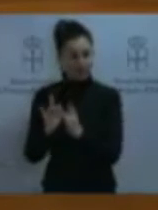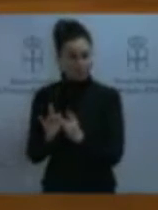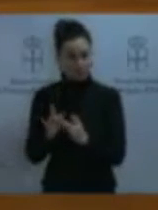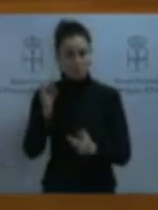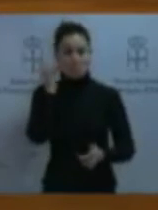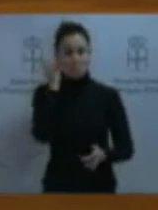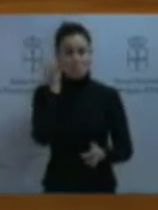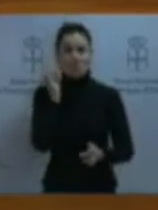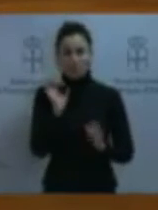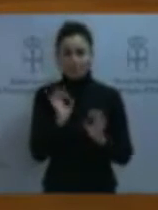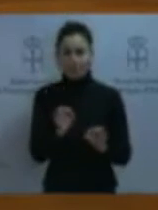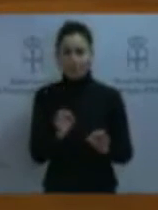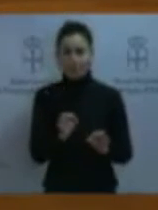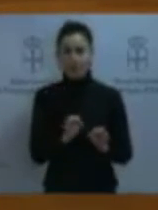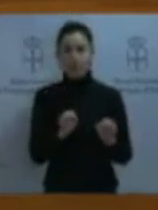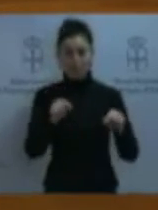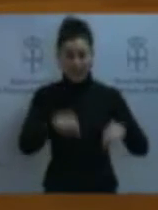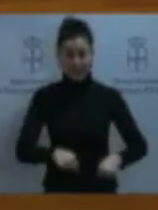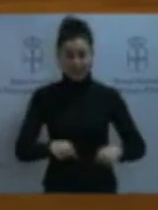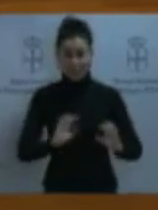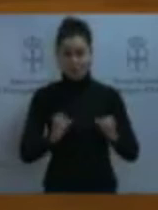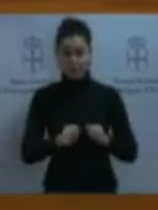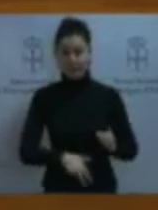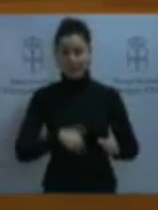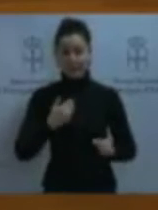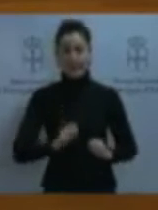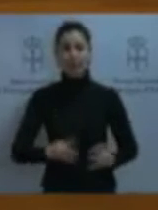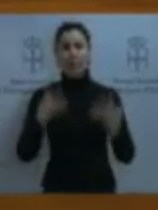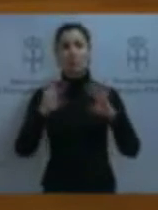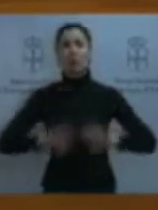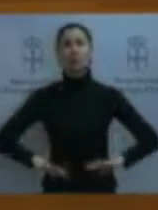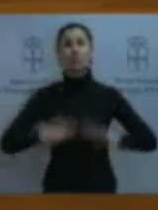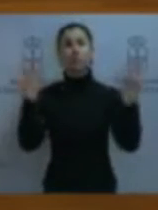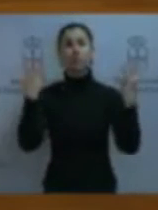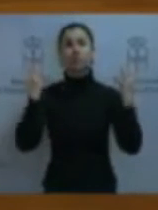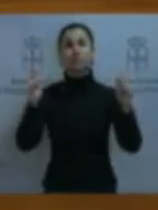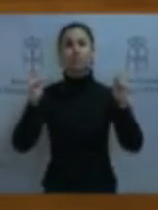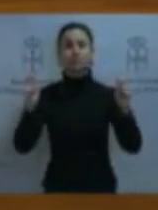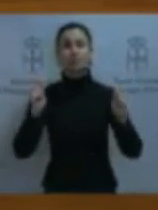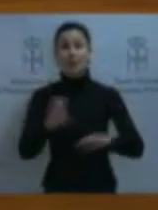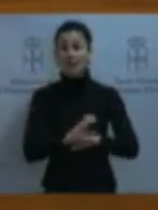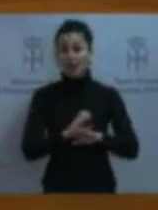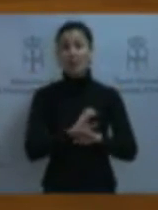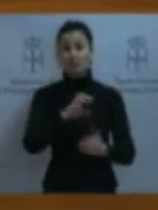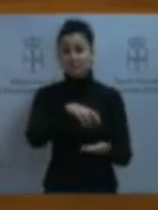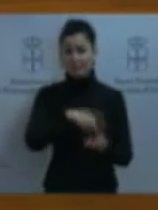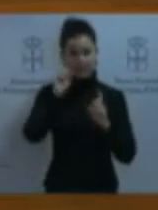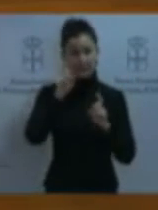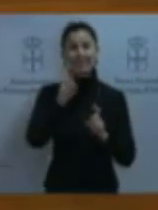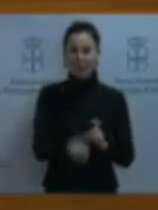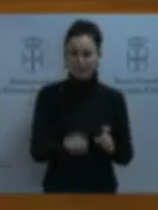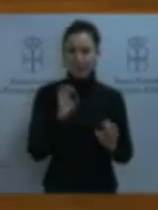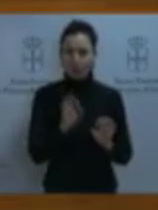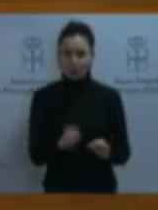Junta General como a la Consejería de Educación. Esperamos que el Gobierno, aunque sea tarde, reaccione y que pueda al